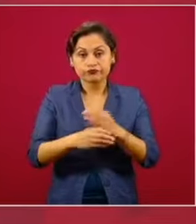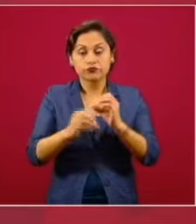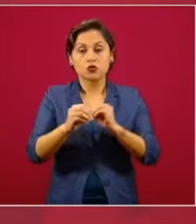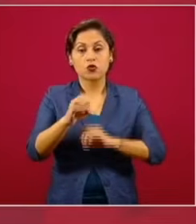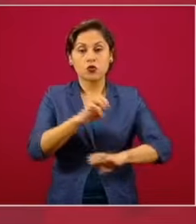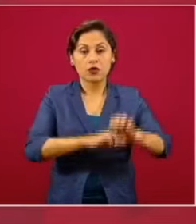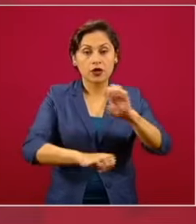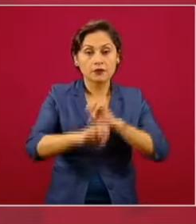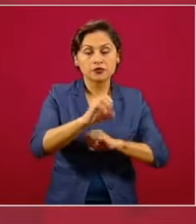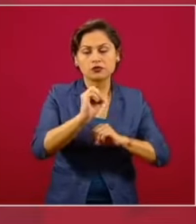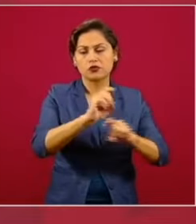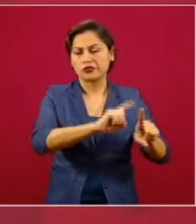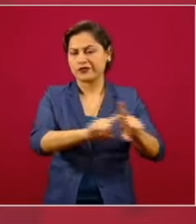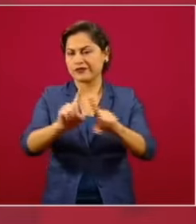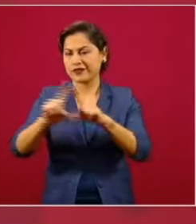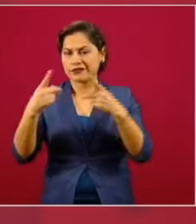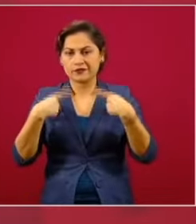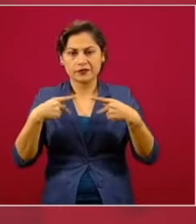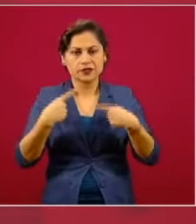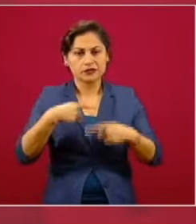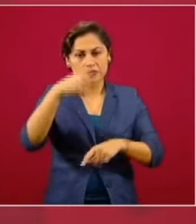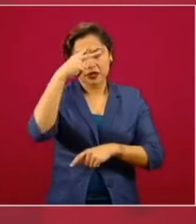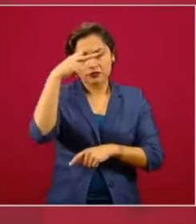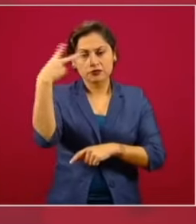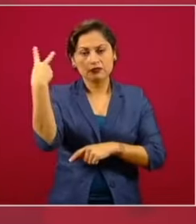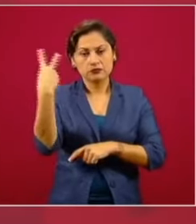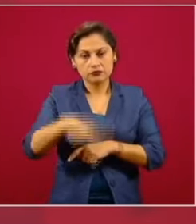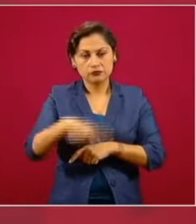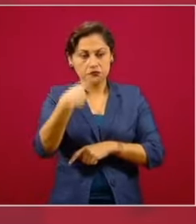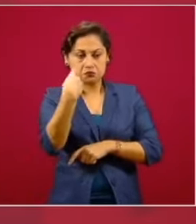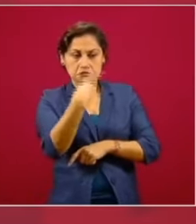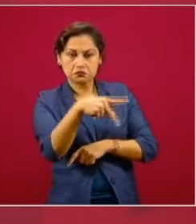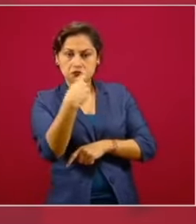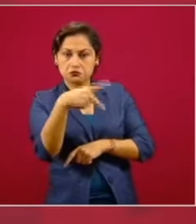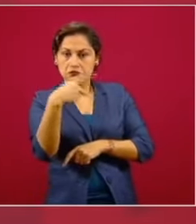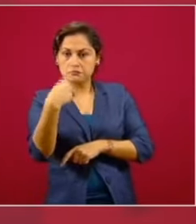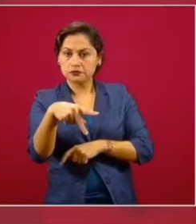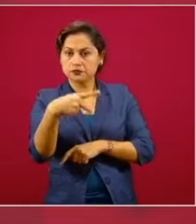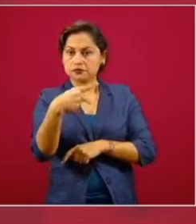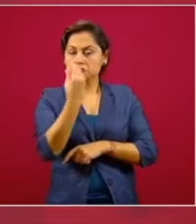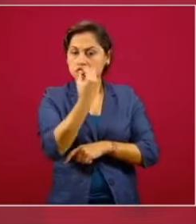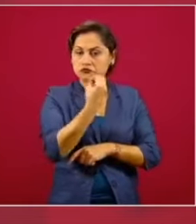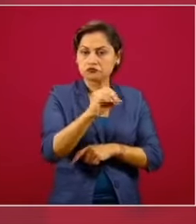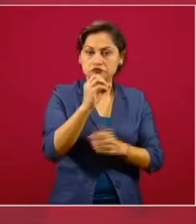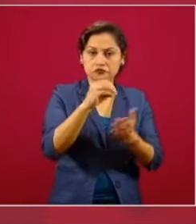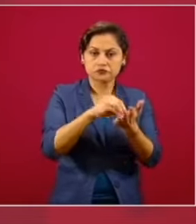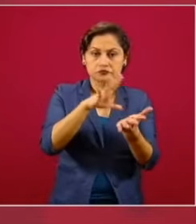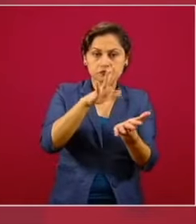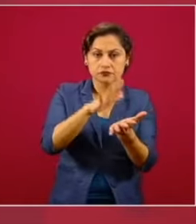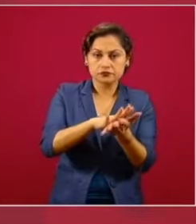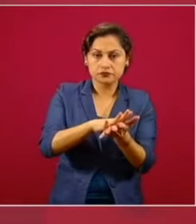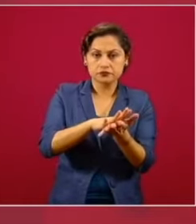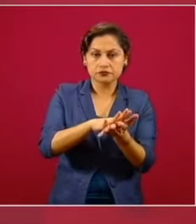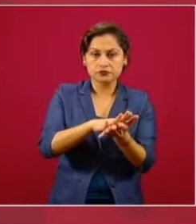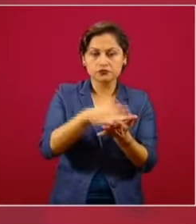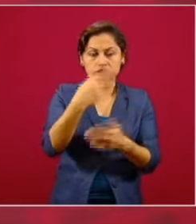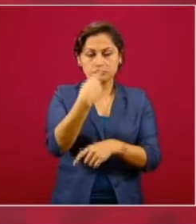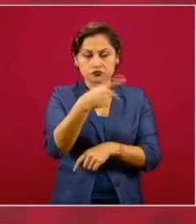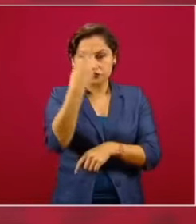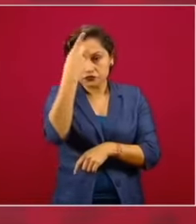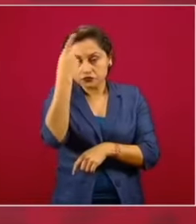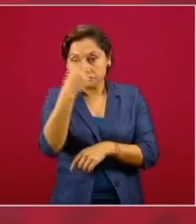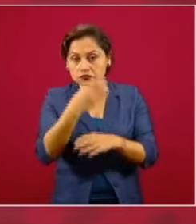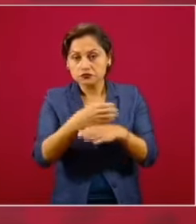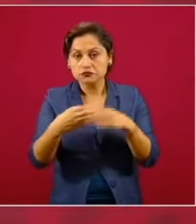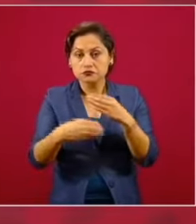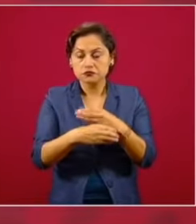empresarios y de todos los mexicanos, la obligación de dar a conocer los bienes